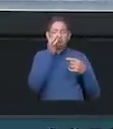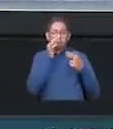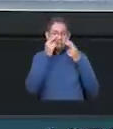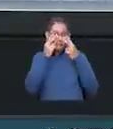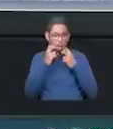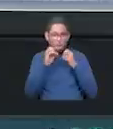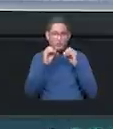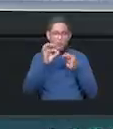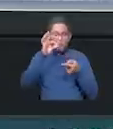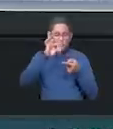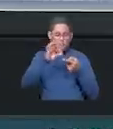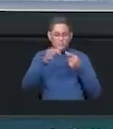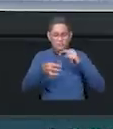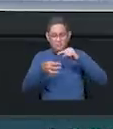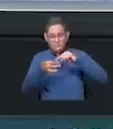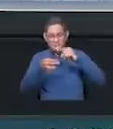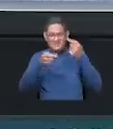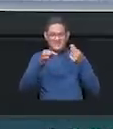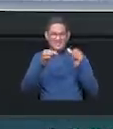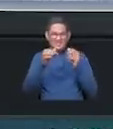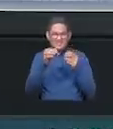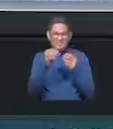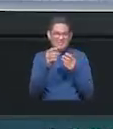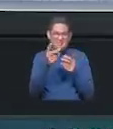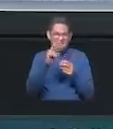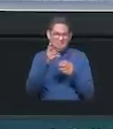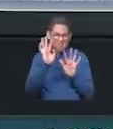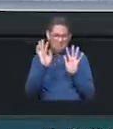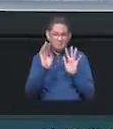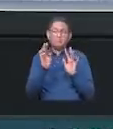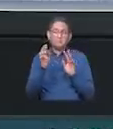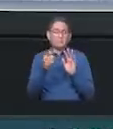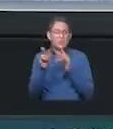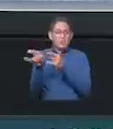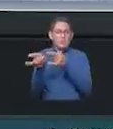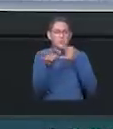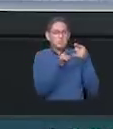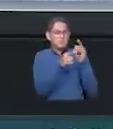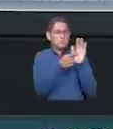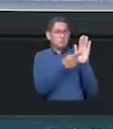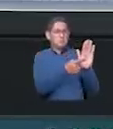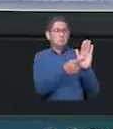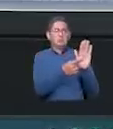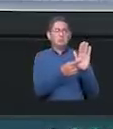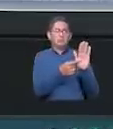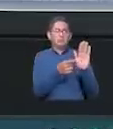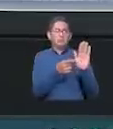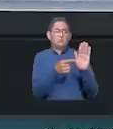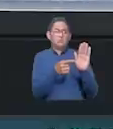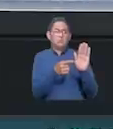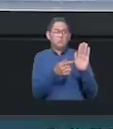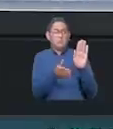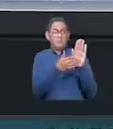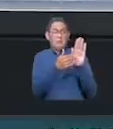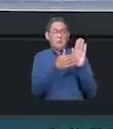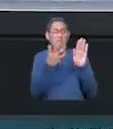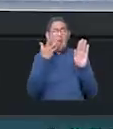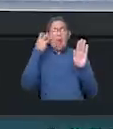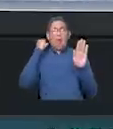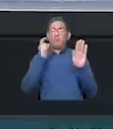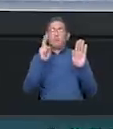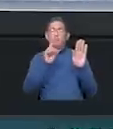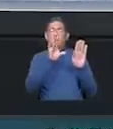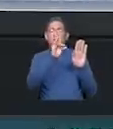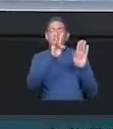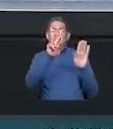antígeno está debe tener un máximo de 72 horas antes de entrar a panamá